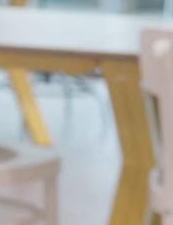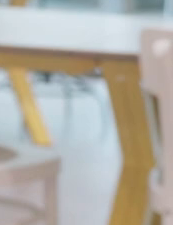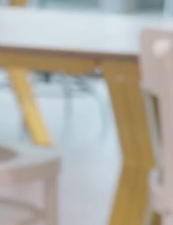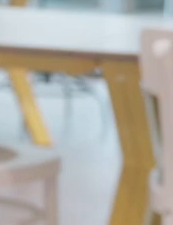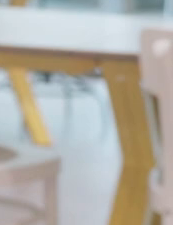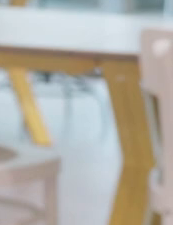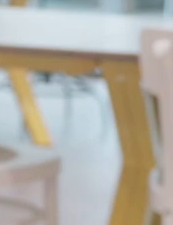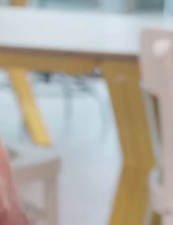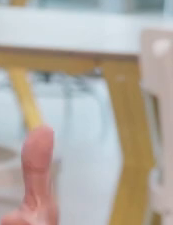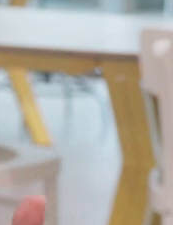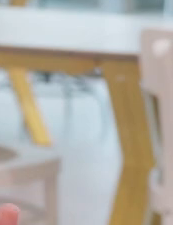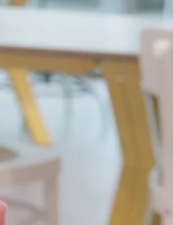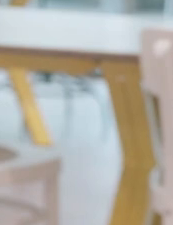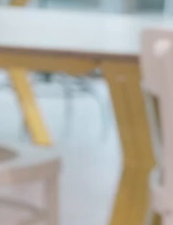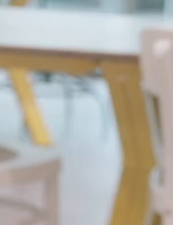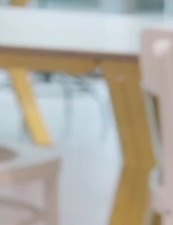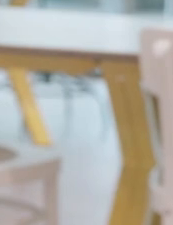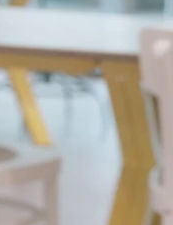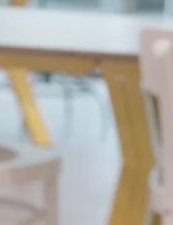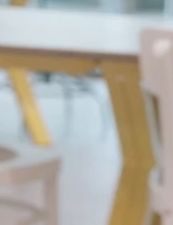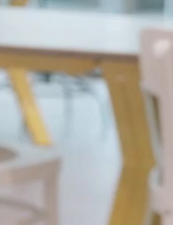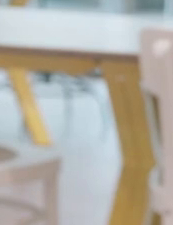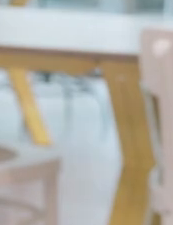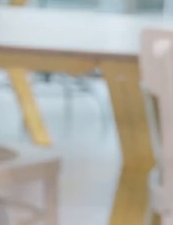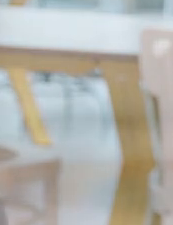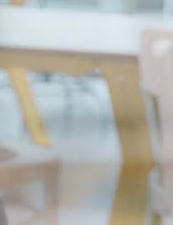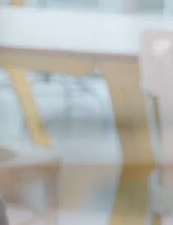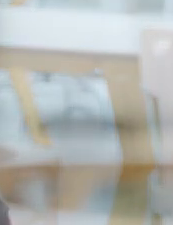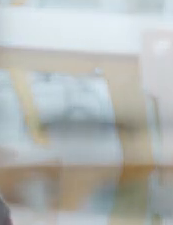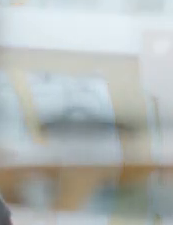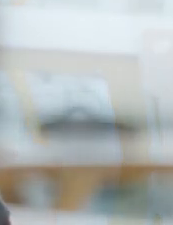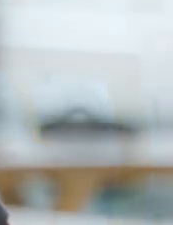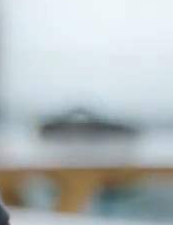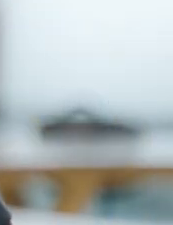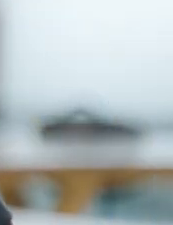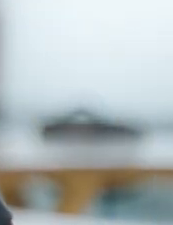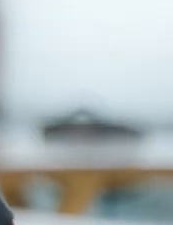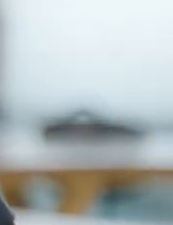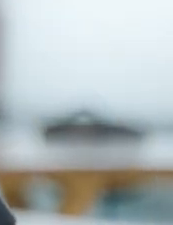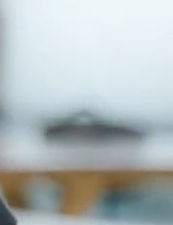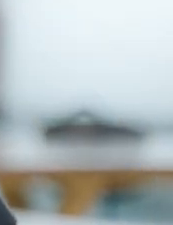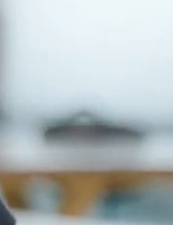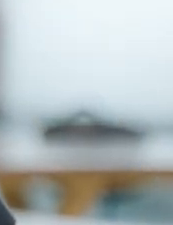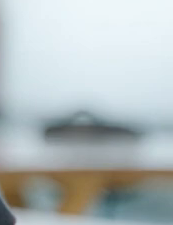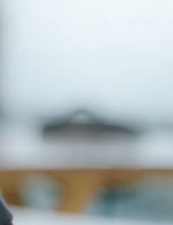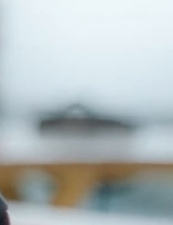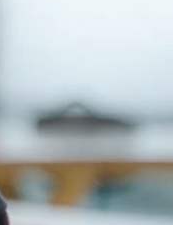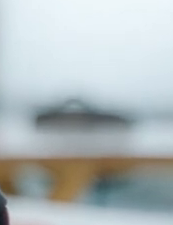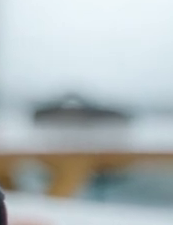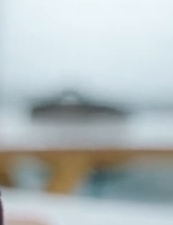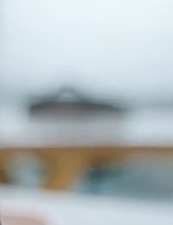con la manera de acceder cada día, ¿no? Es decir, no puedes establecer esos niveles de cultura y esos niveles de diseño tan